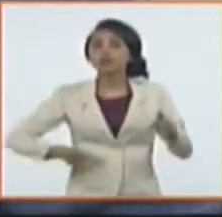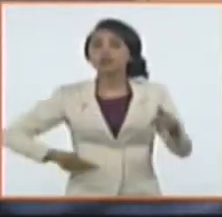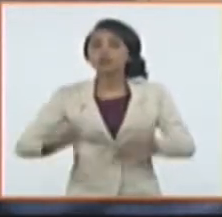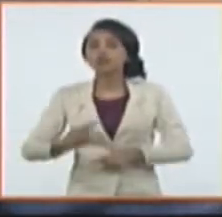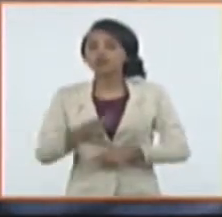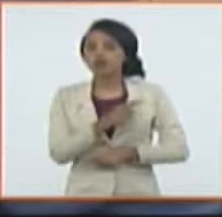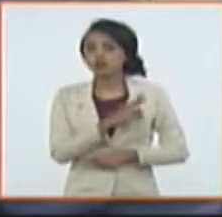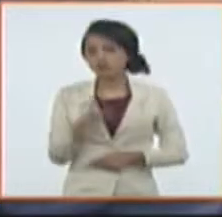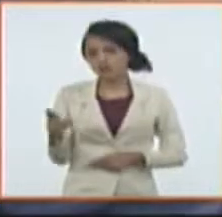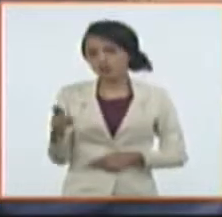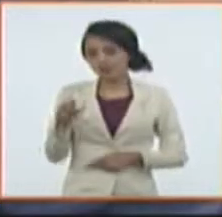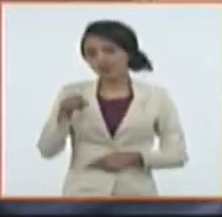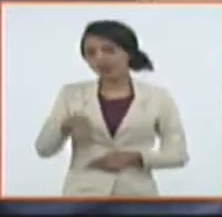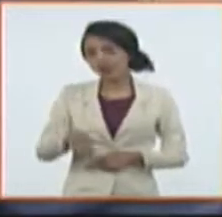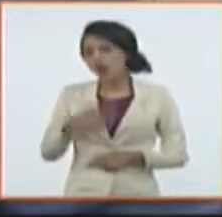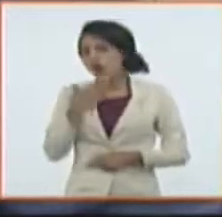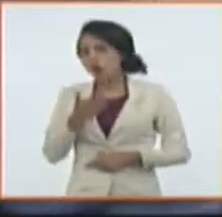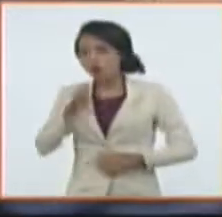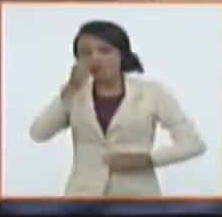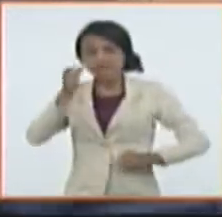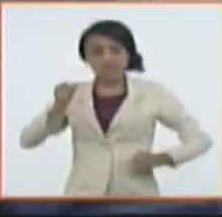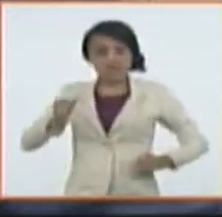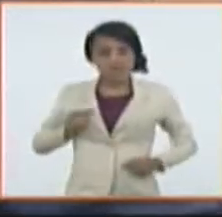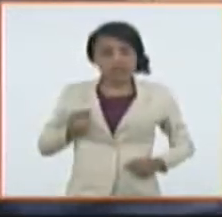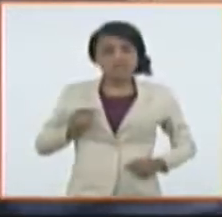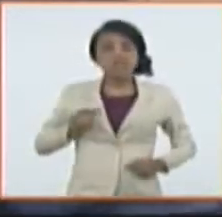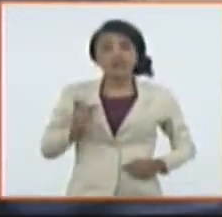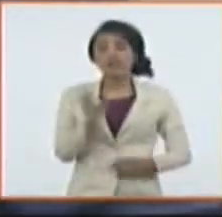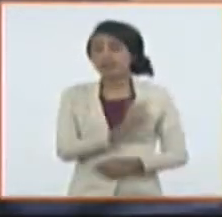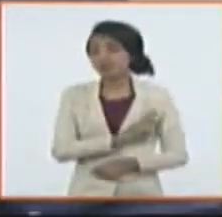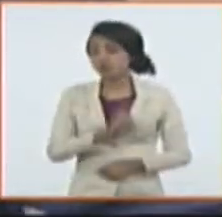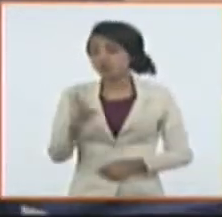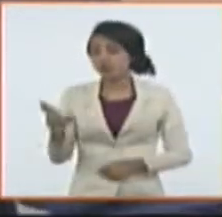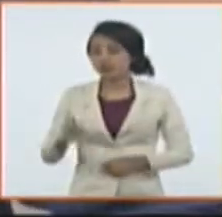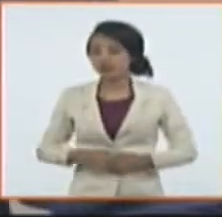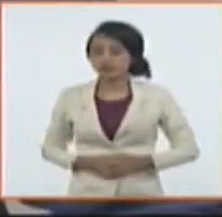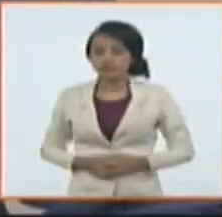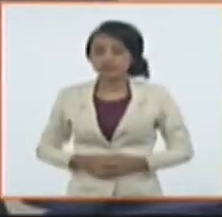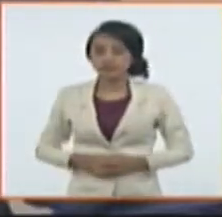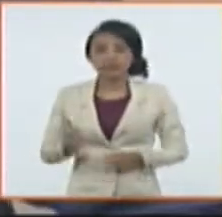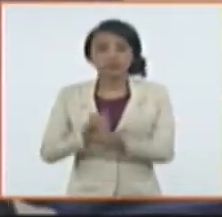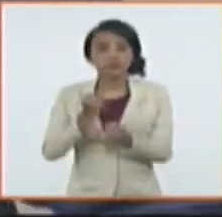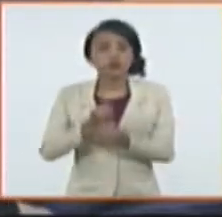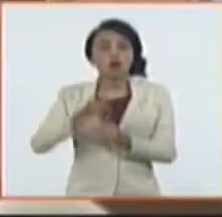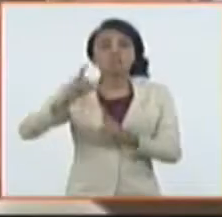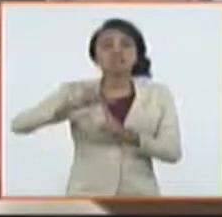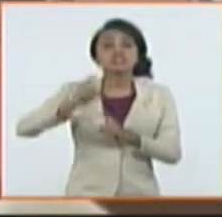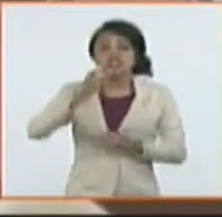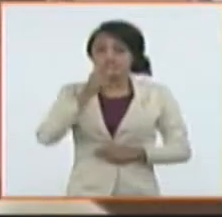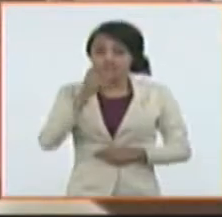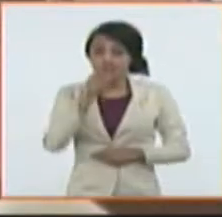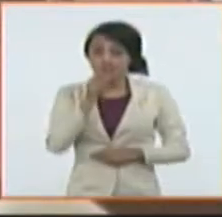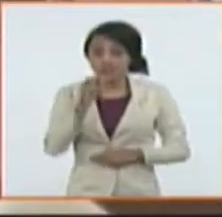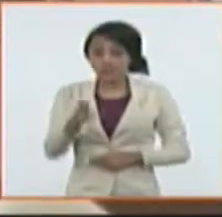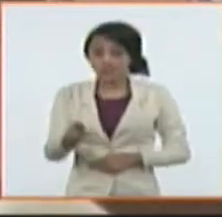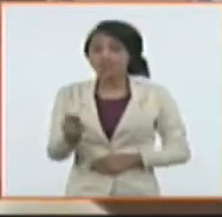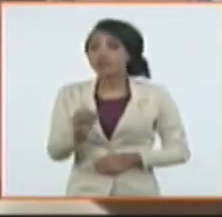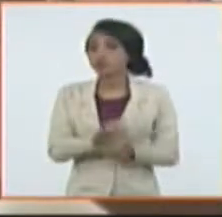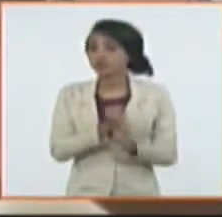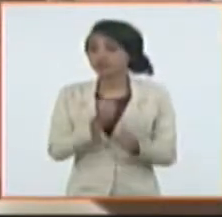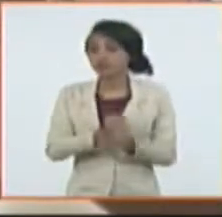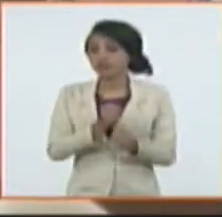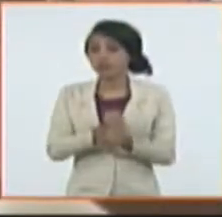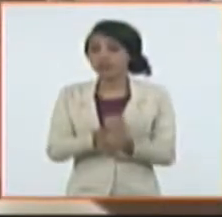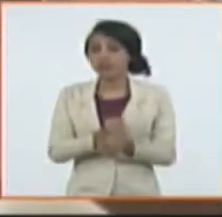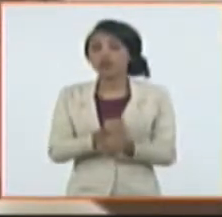la vigilancia revolucionaria, desde la Guardia Administrativa, desde la Guardia Sederista y desde la Guardia Obrera. Estamos en un